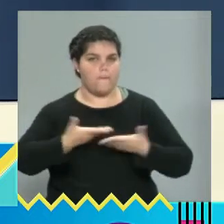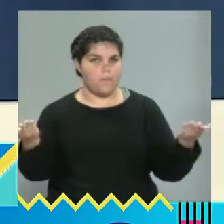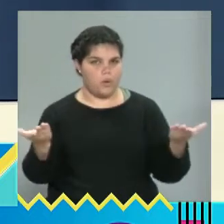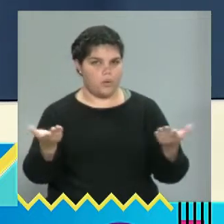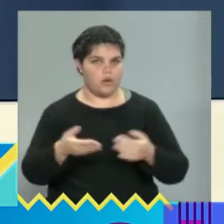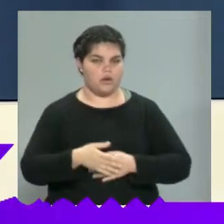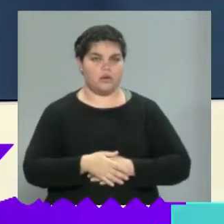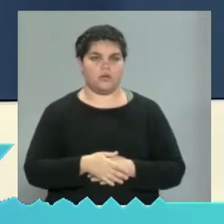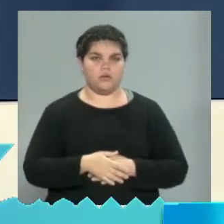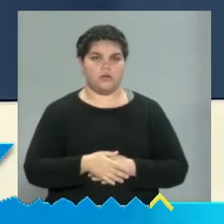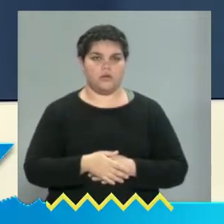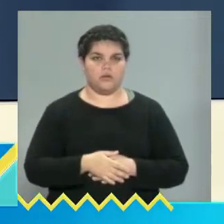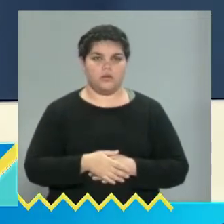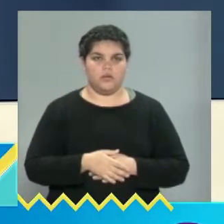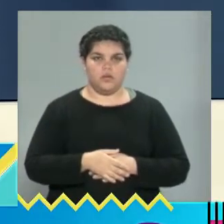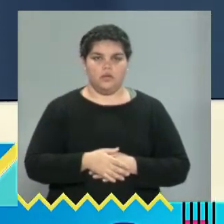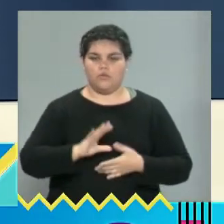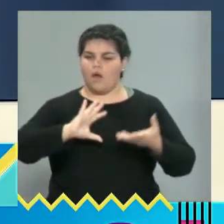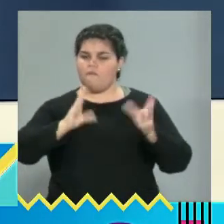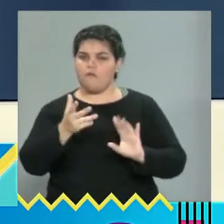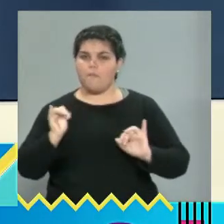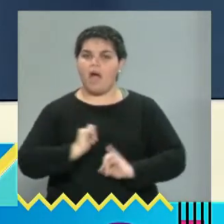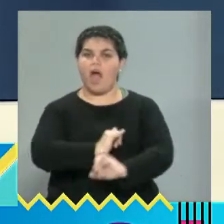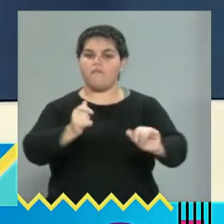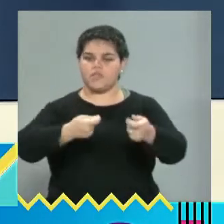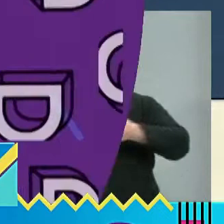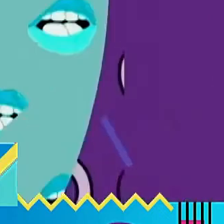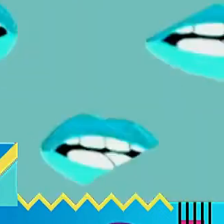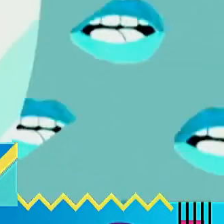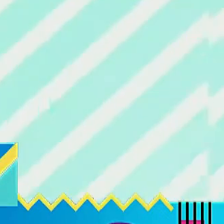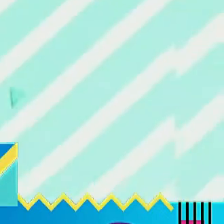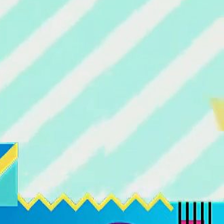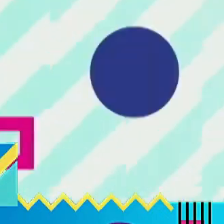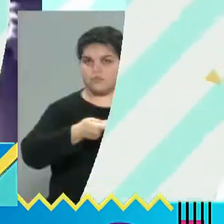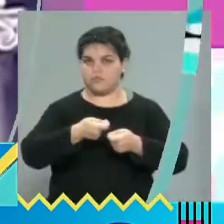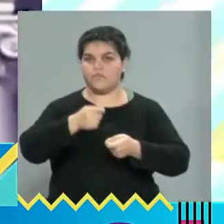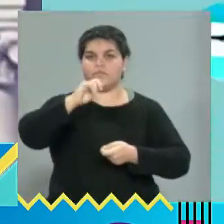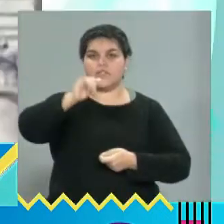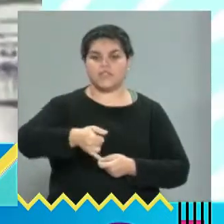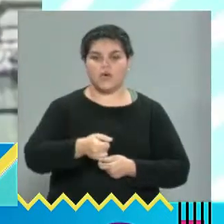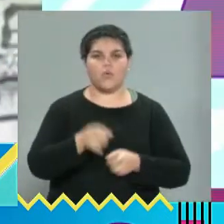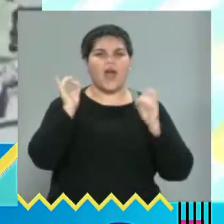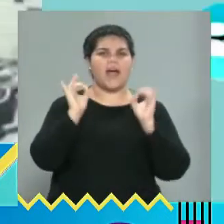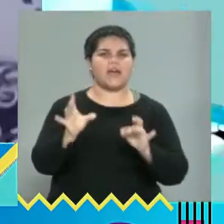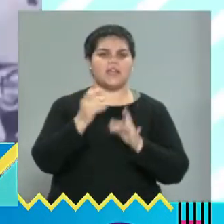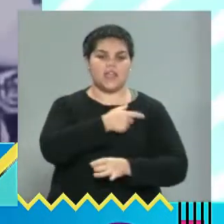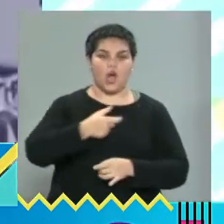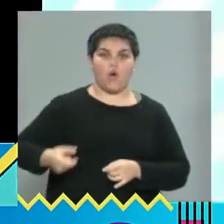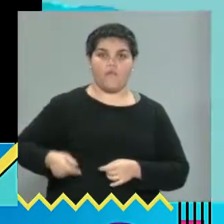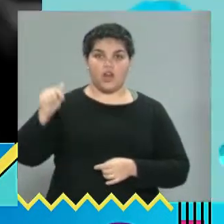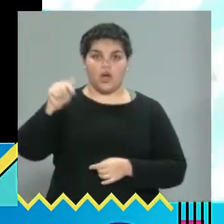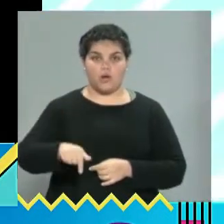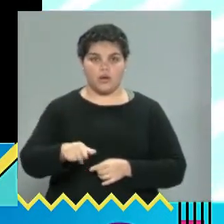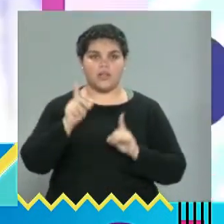Es como para decir, estamos coordinando. Acordate, una de las grandes críticas que se le hace a este gobierno, ha salido a criticar Caballo ahora en